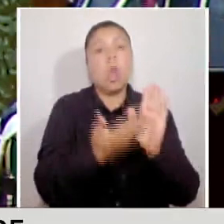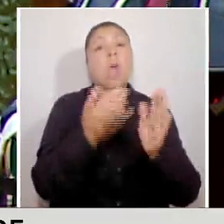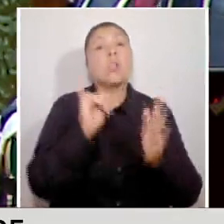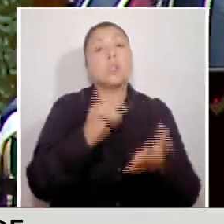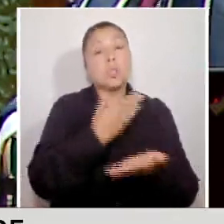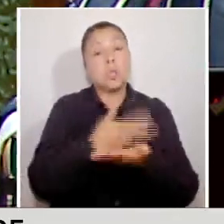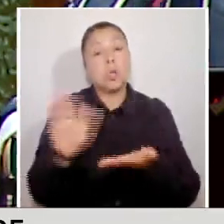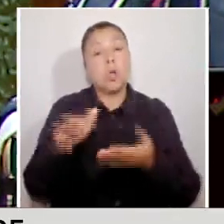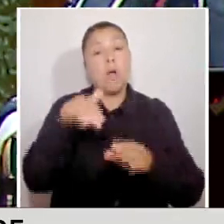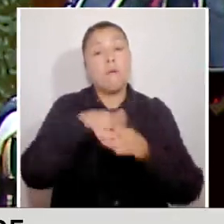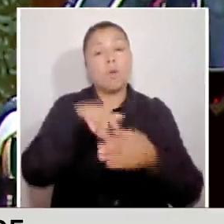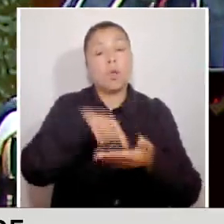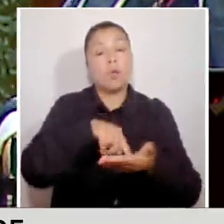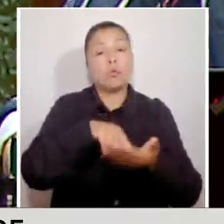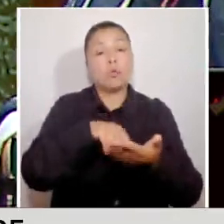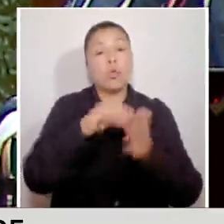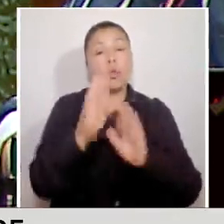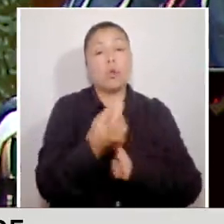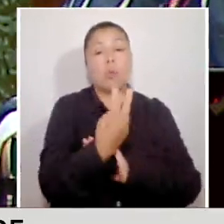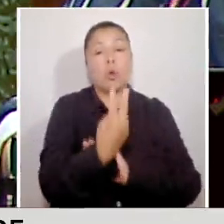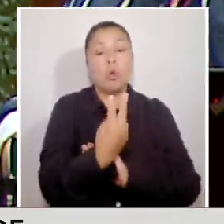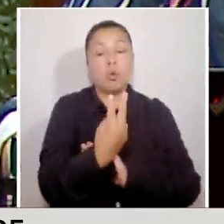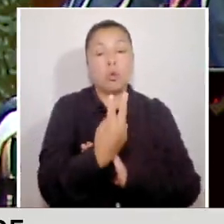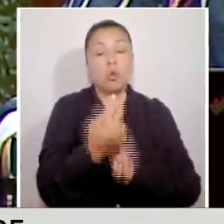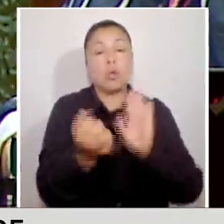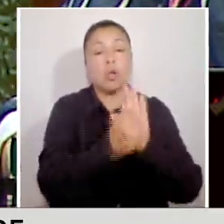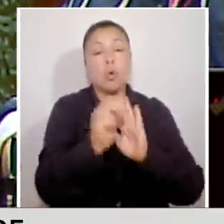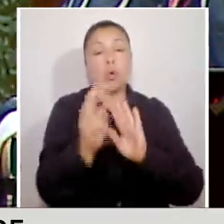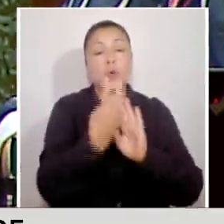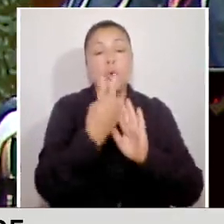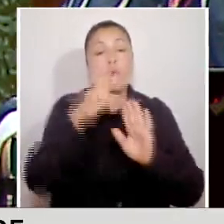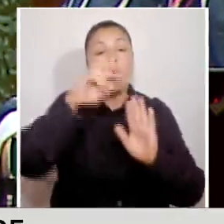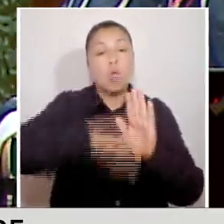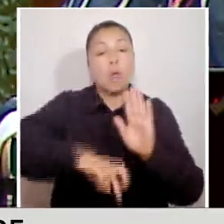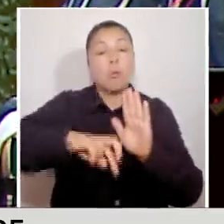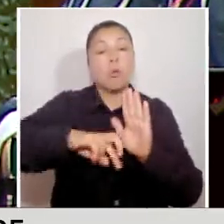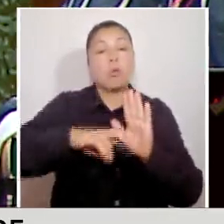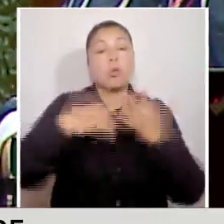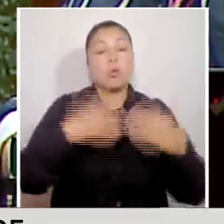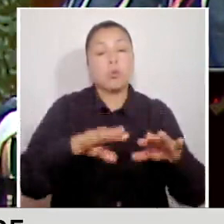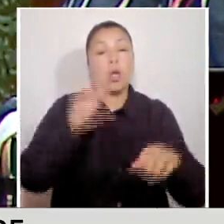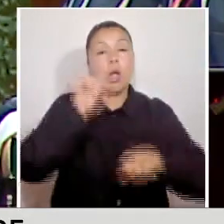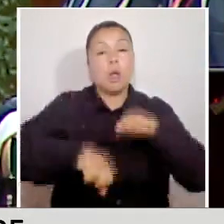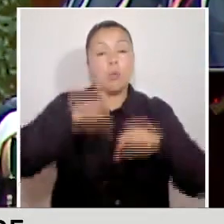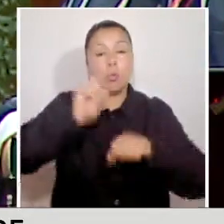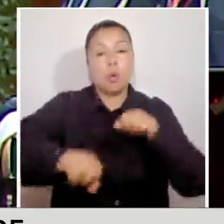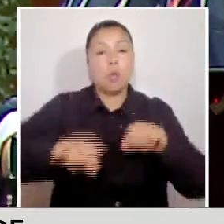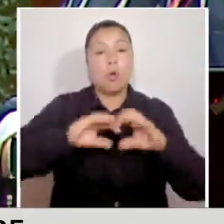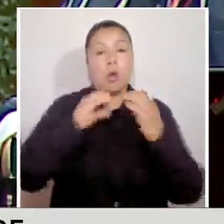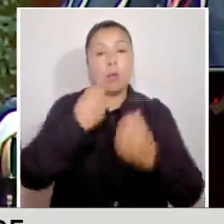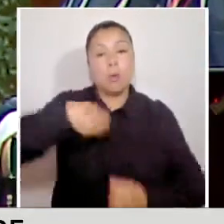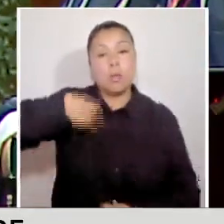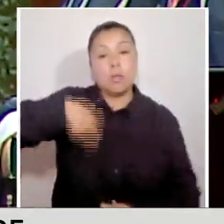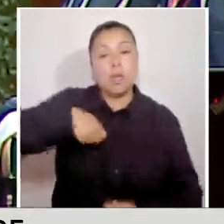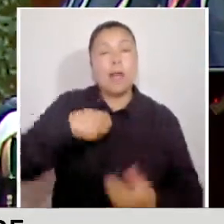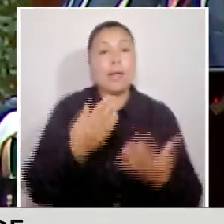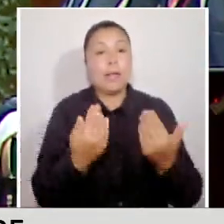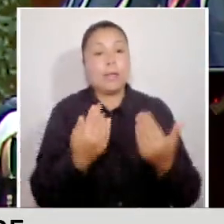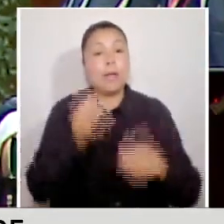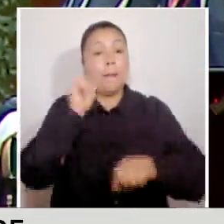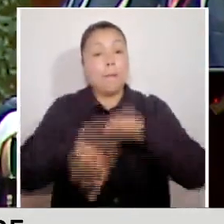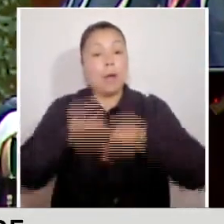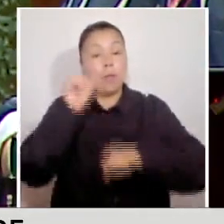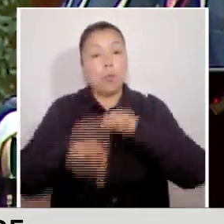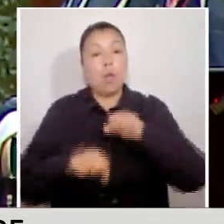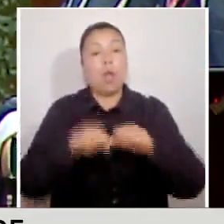votación particular el numeral dos del artículo segundo del proyecto en los términos aprobados por el senado y que requiere para su aprobación del voto